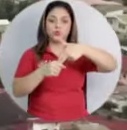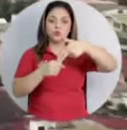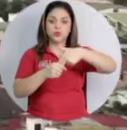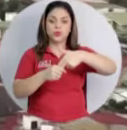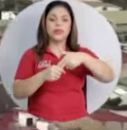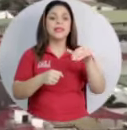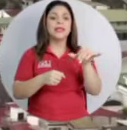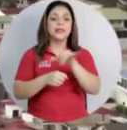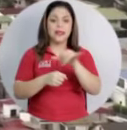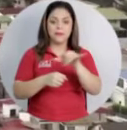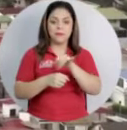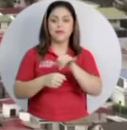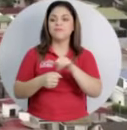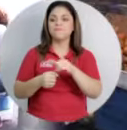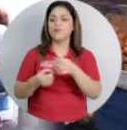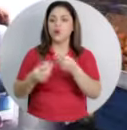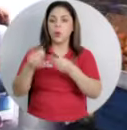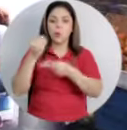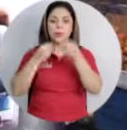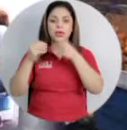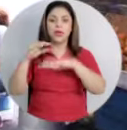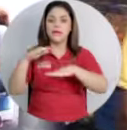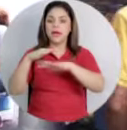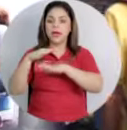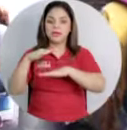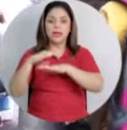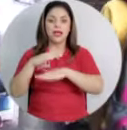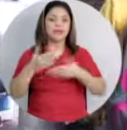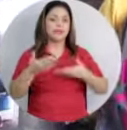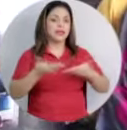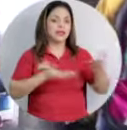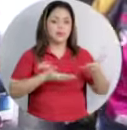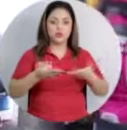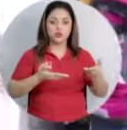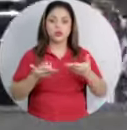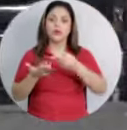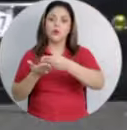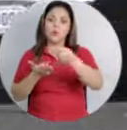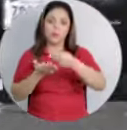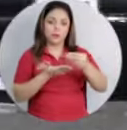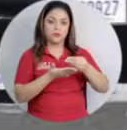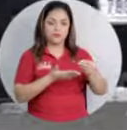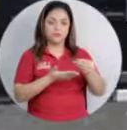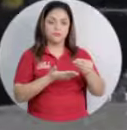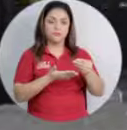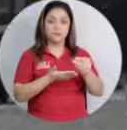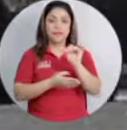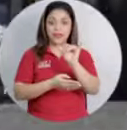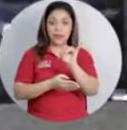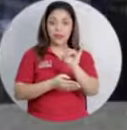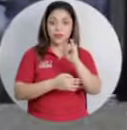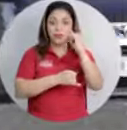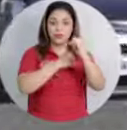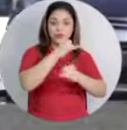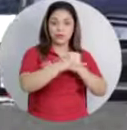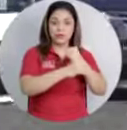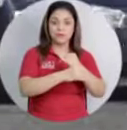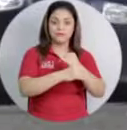sobre la canasta básica y todos los bienes y servicios que consumimos. Esa es la parte